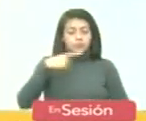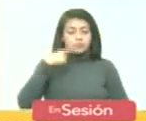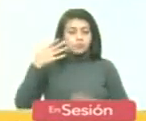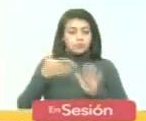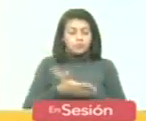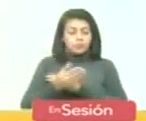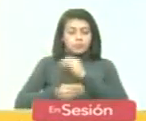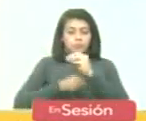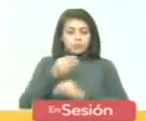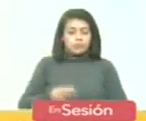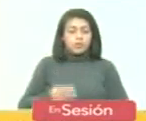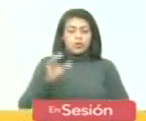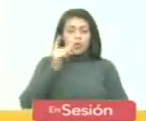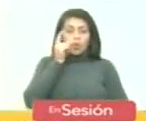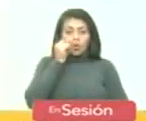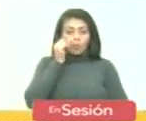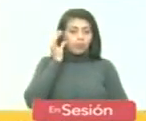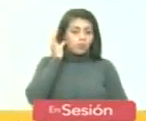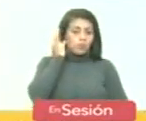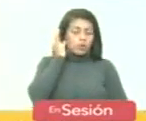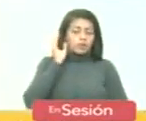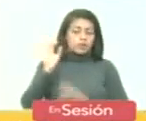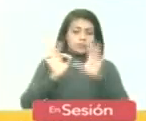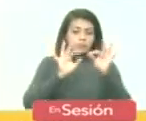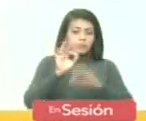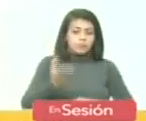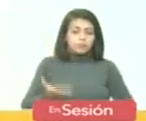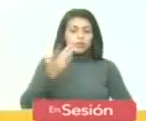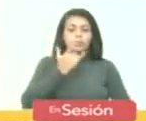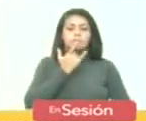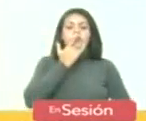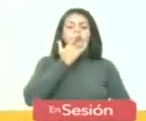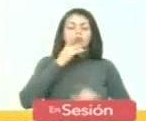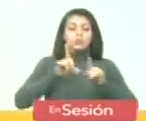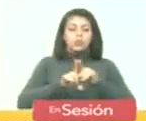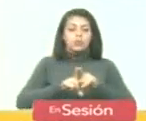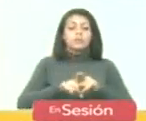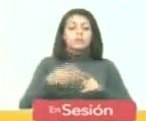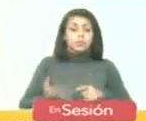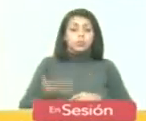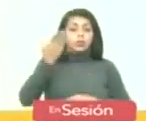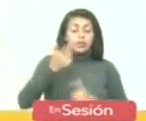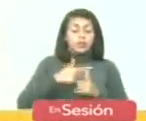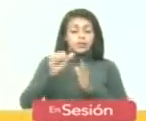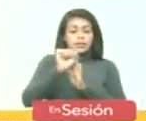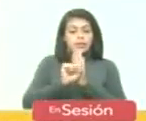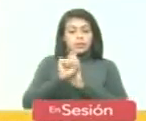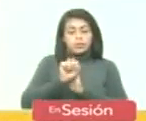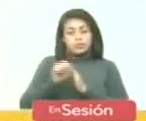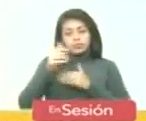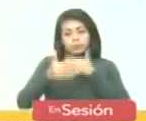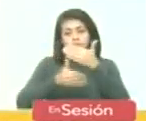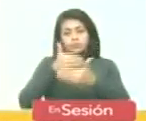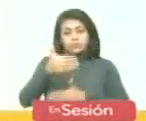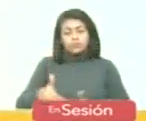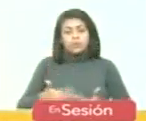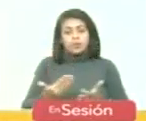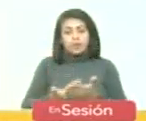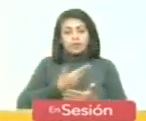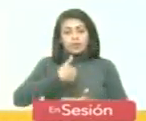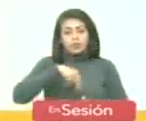se erigieron hombres y mujeres de destacada valentía, así como gloriosos símbolos que trascienden hasta